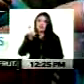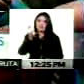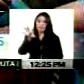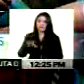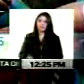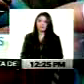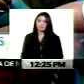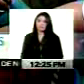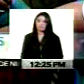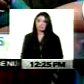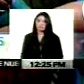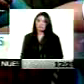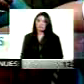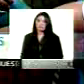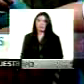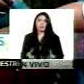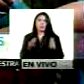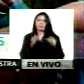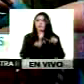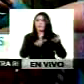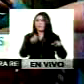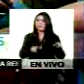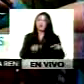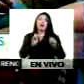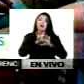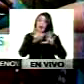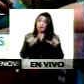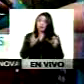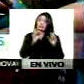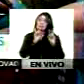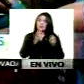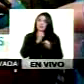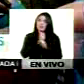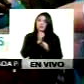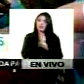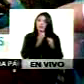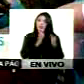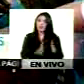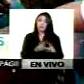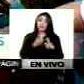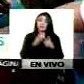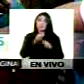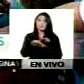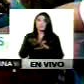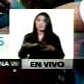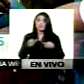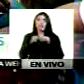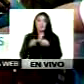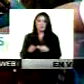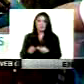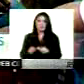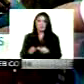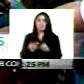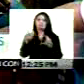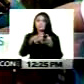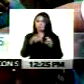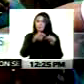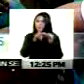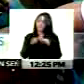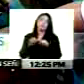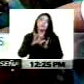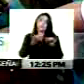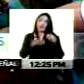de la patria. Obviamente la demanda es altísima también en el sector de los trabajadores y las trabajadoras, y por esa razón, bueno, el despliegue va a continuar, como lo ha dicho